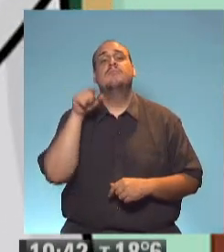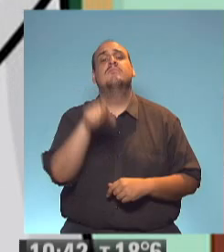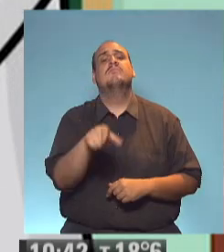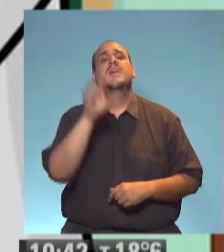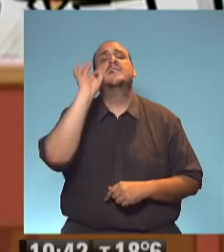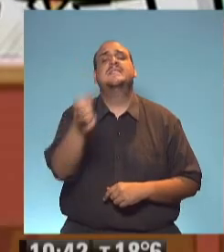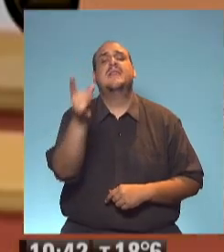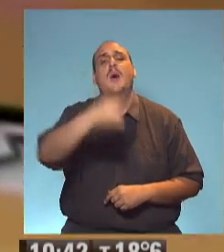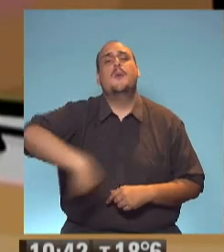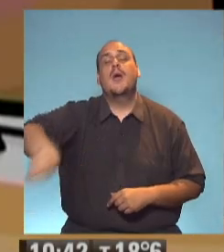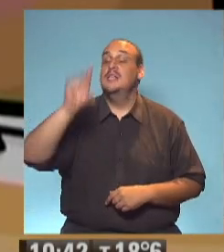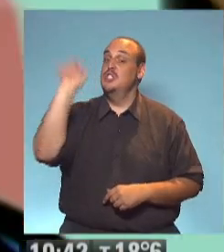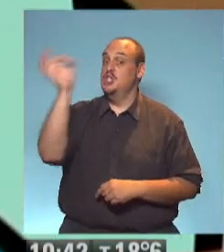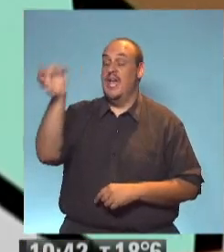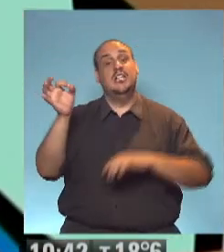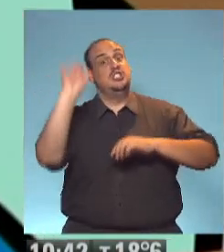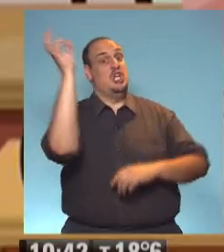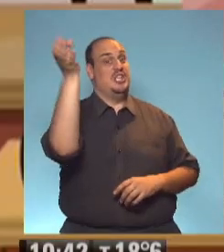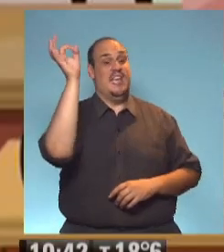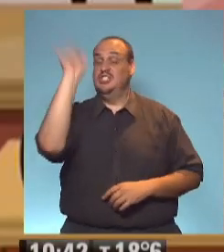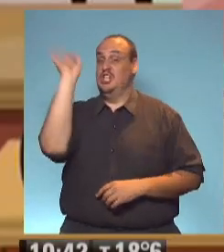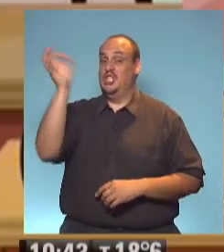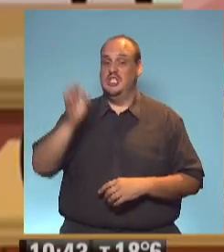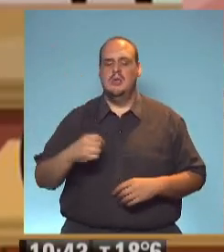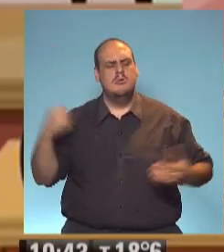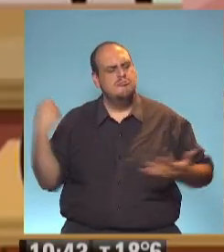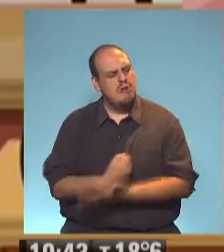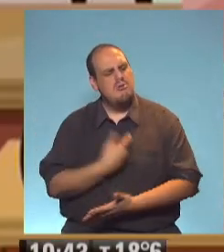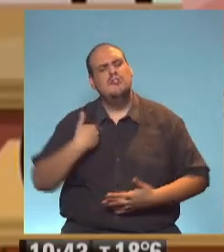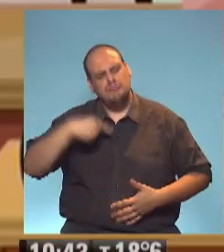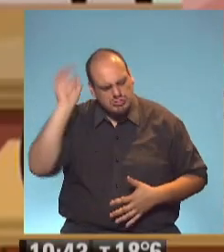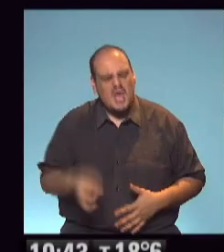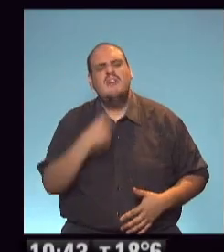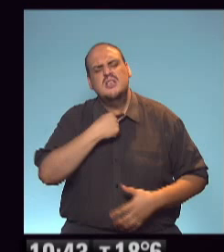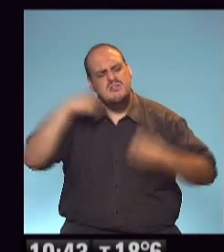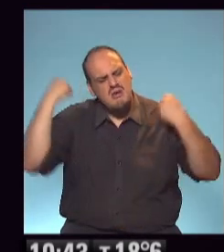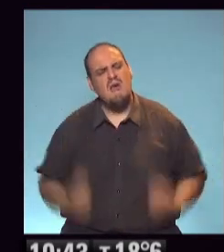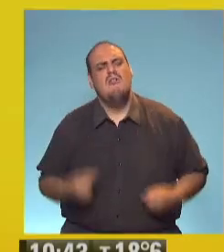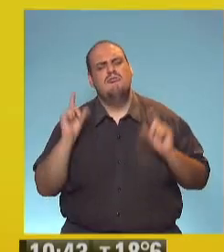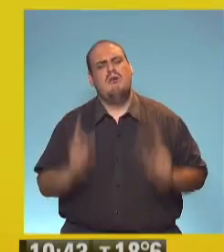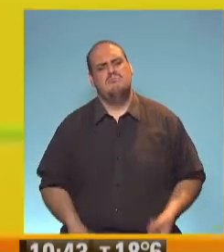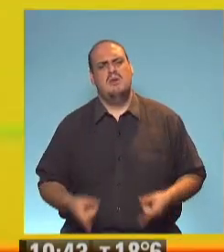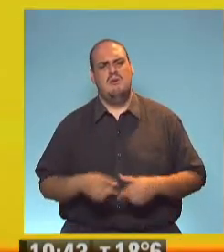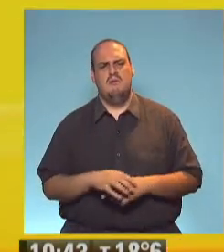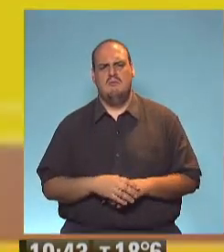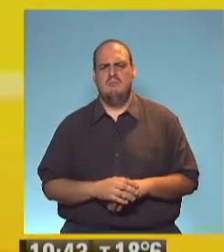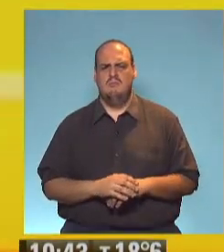me puede decir...? ¡Yo lo sé! ¡Yo lo sé! ¡Yo lo sé! ¡Vale! Yo también quiero saber.